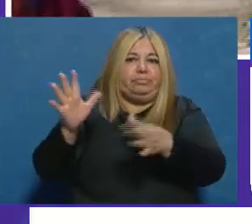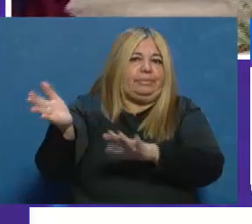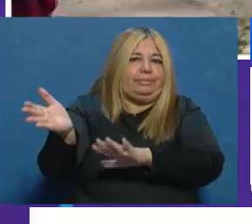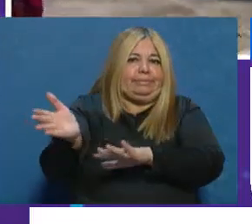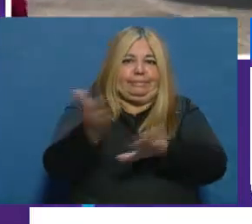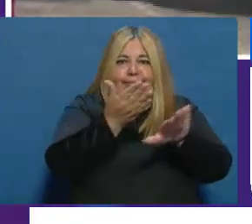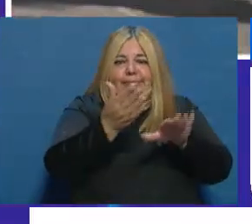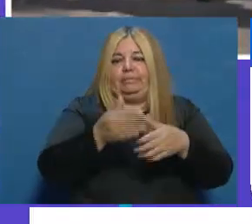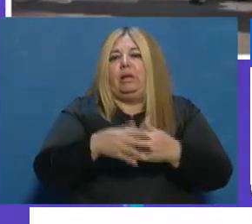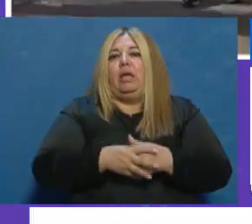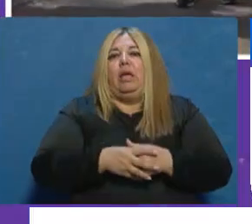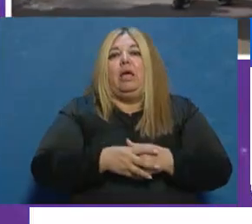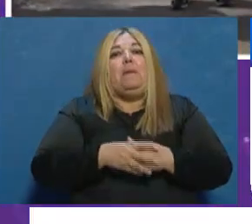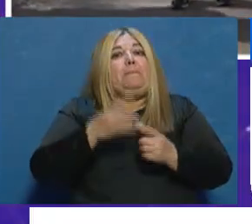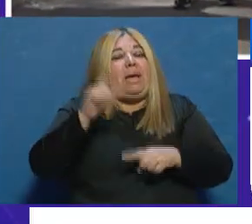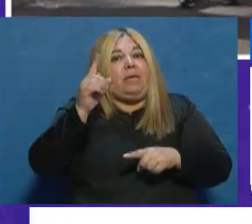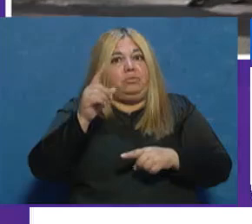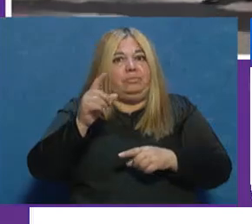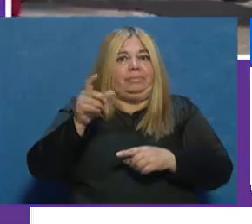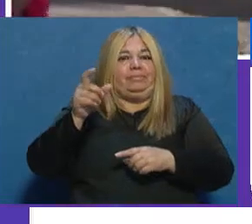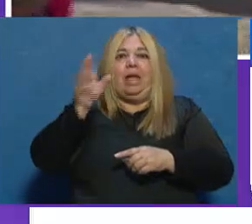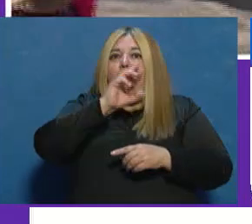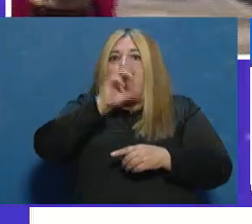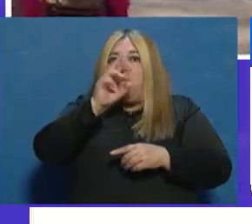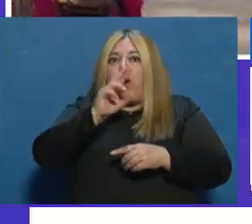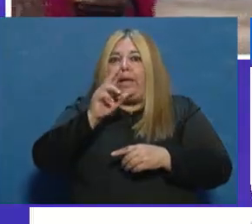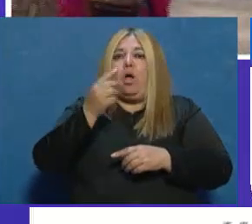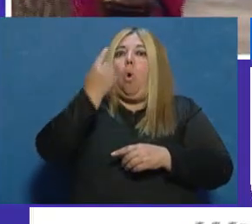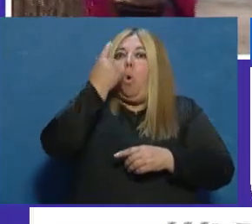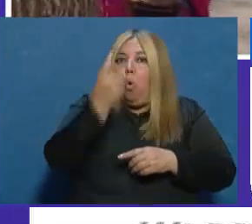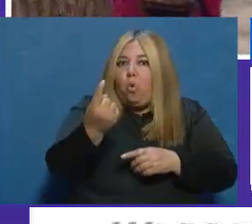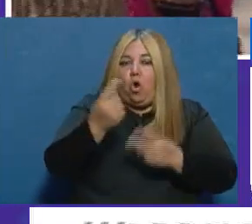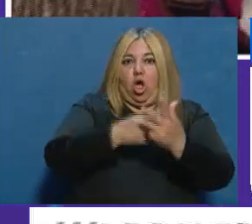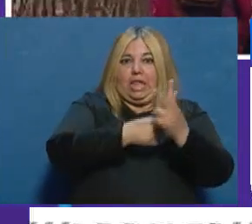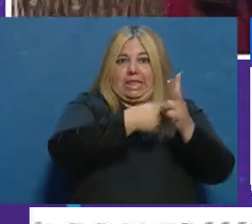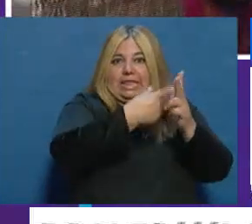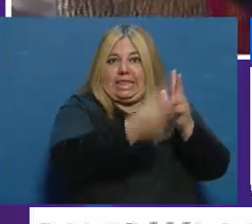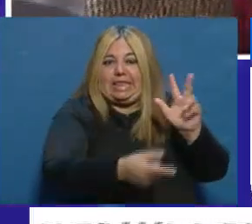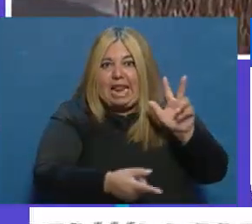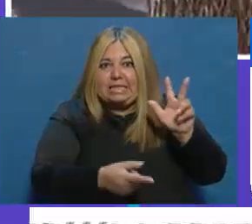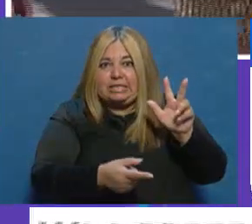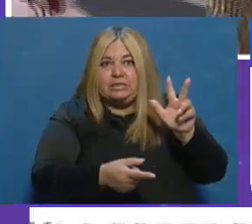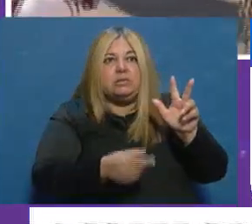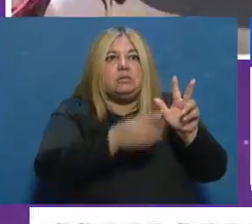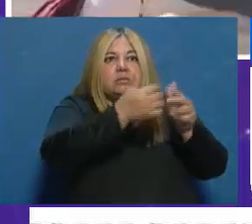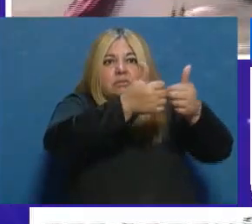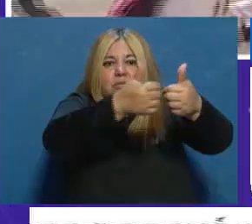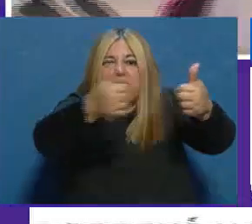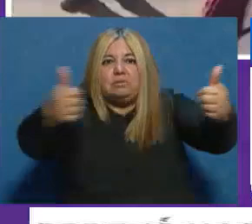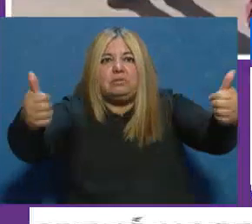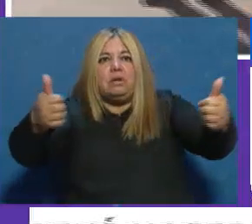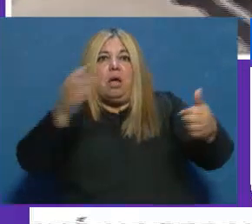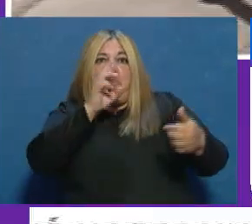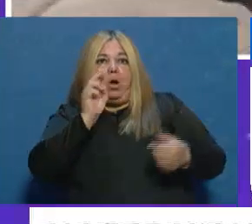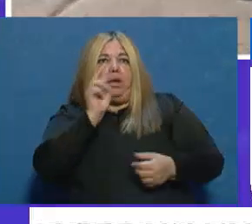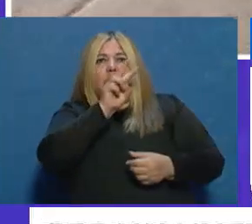hay un dato no menor. La víctima reconoció a estos tres individuos en una rueda de reconocimiento, por lo